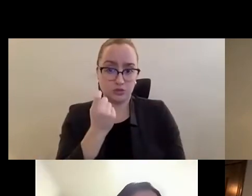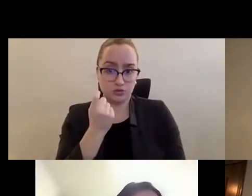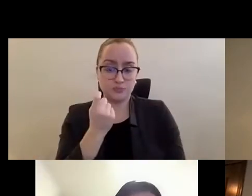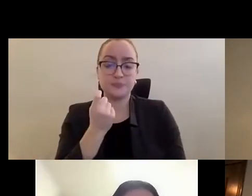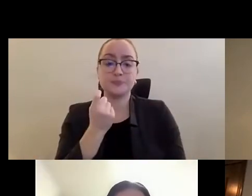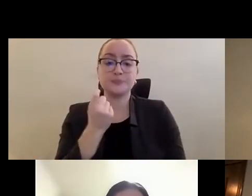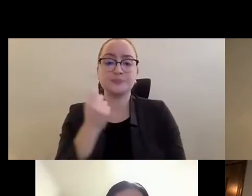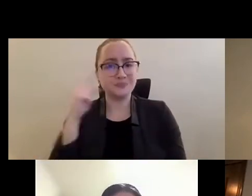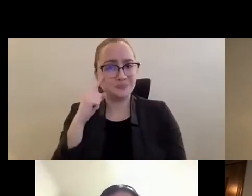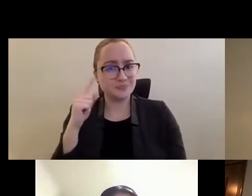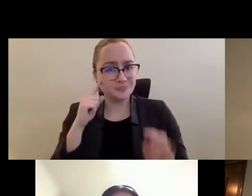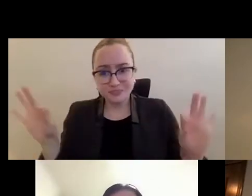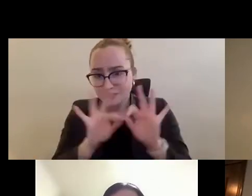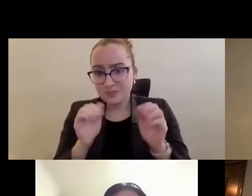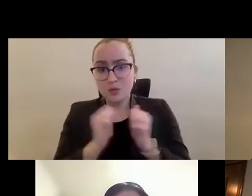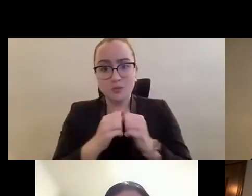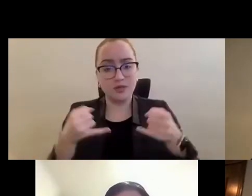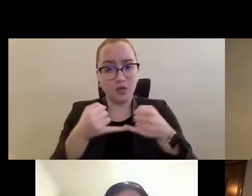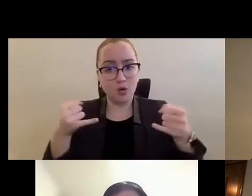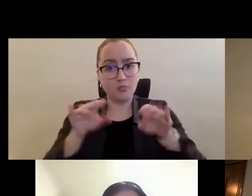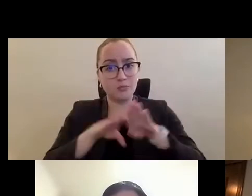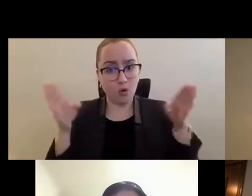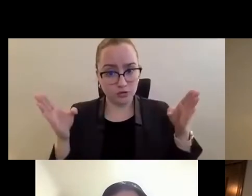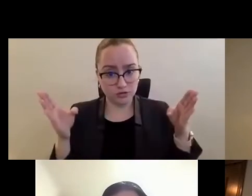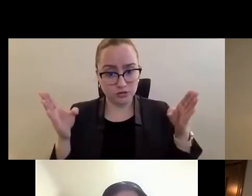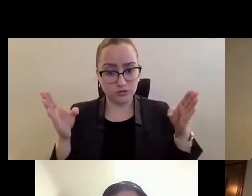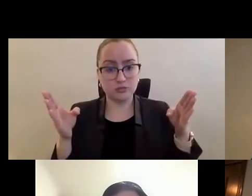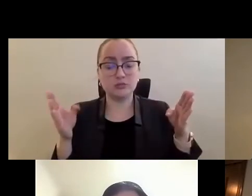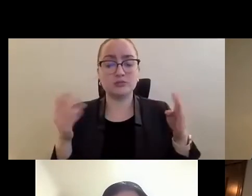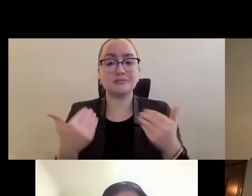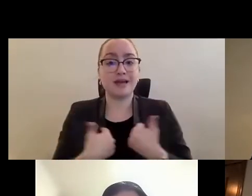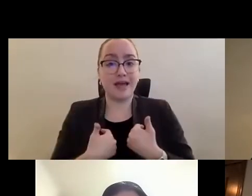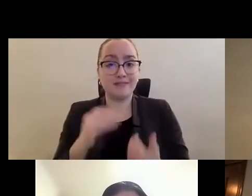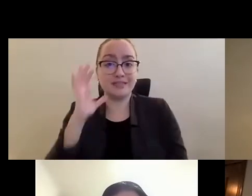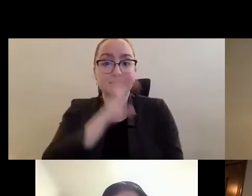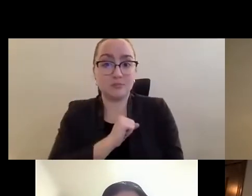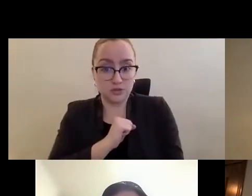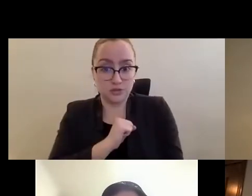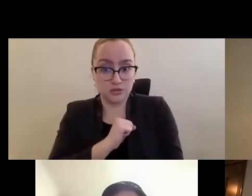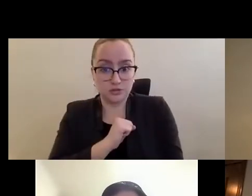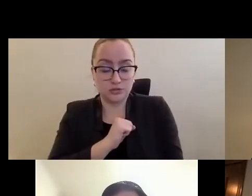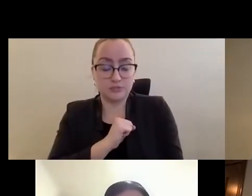en específica porque pienso que es muy importante cuando nosotros hablamos sobre fronteras abiertas.